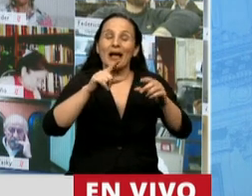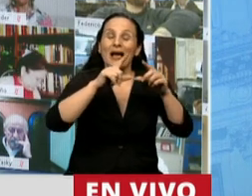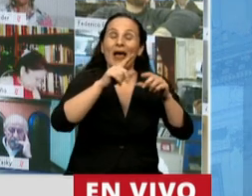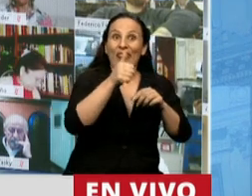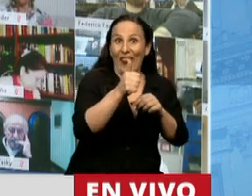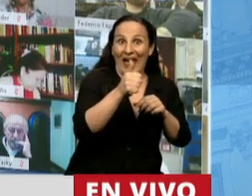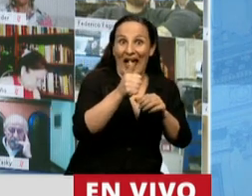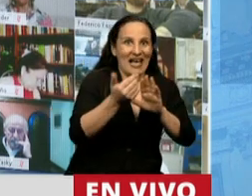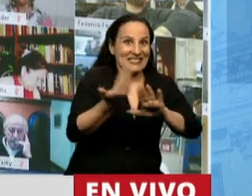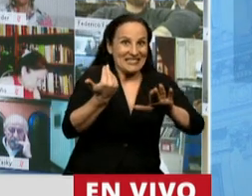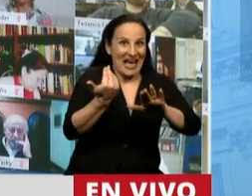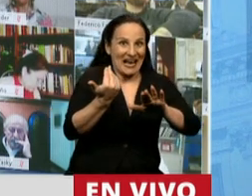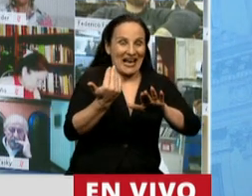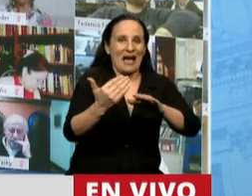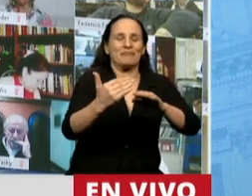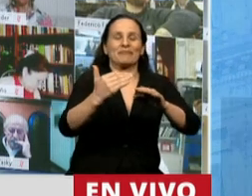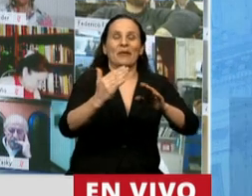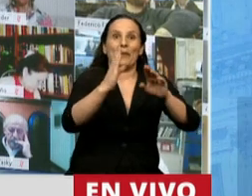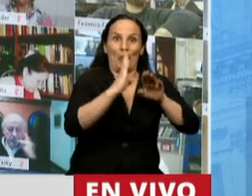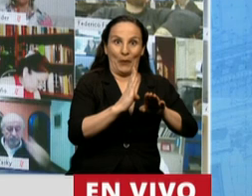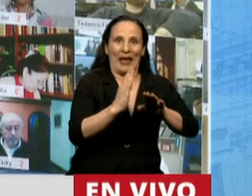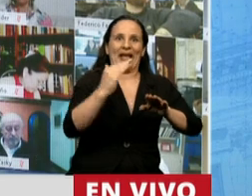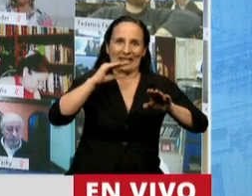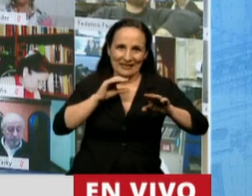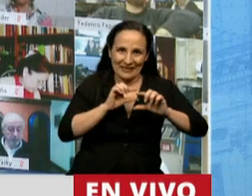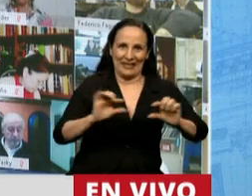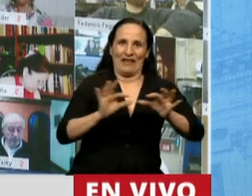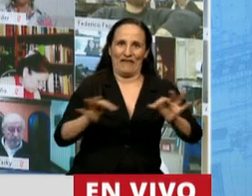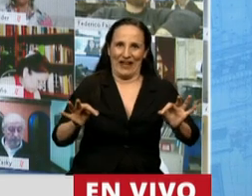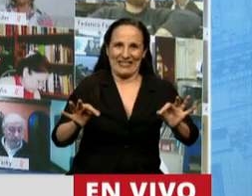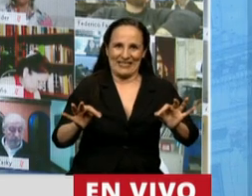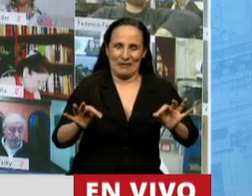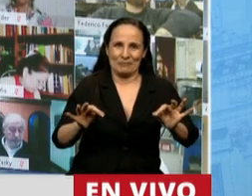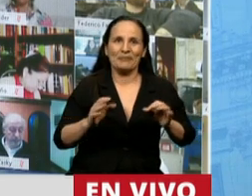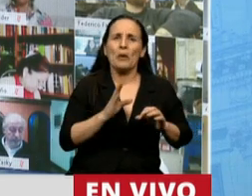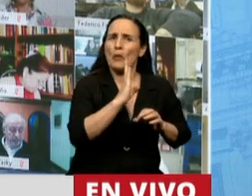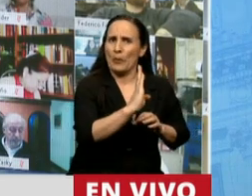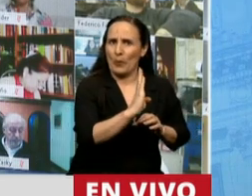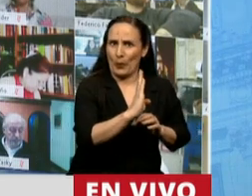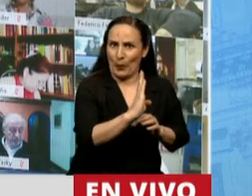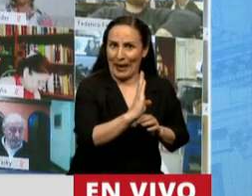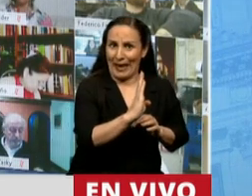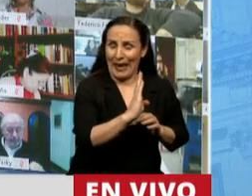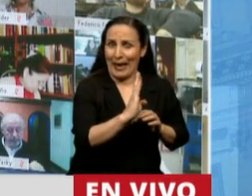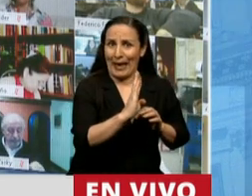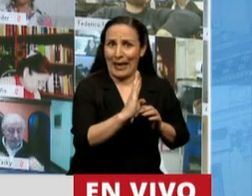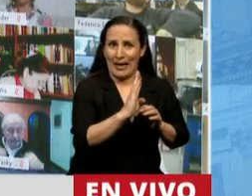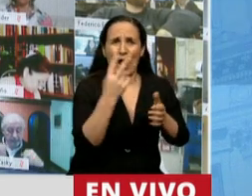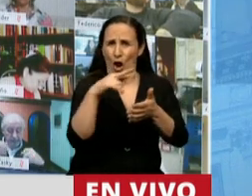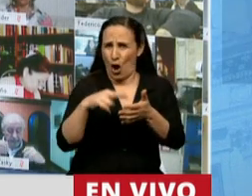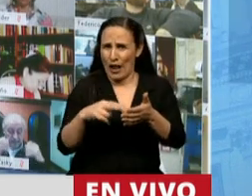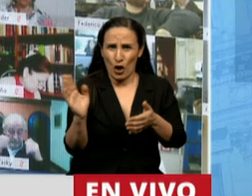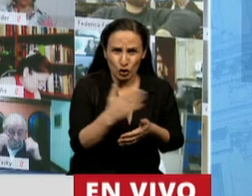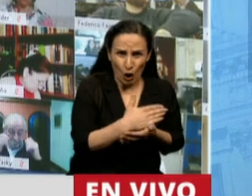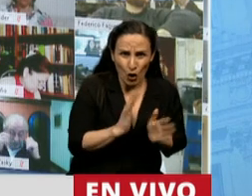a y la pusimos a continuación del inciso B el inciso B quedaría entonces o leo todo el